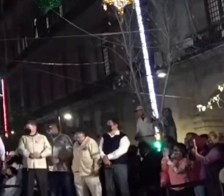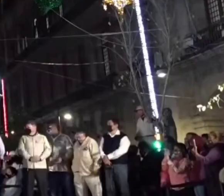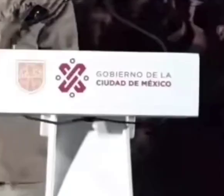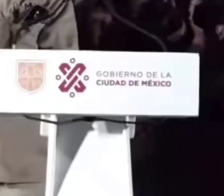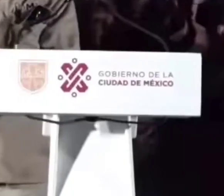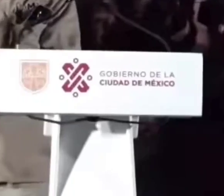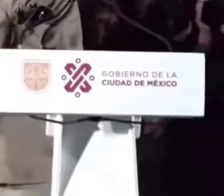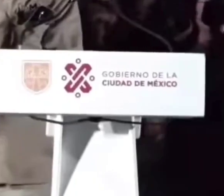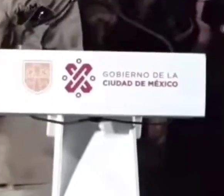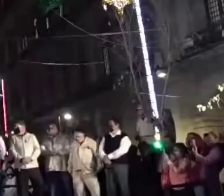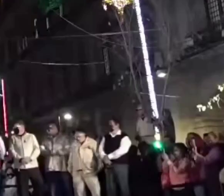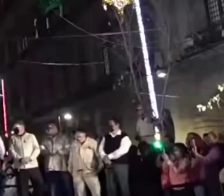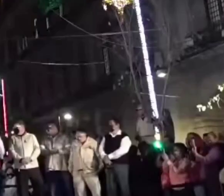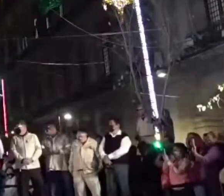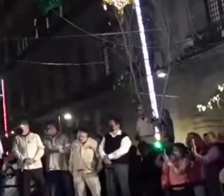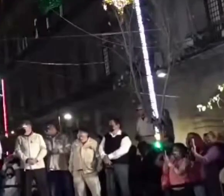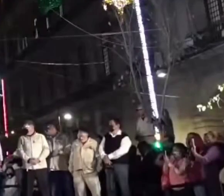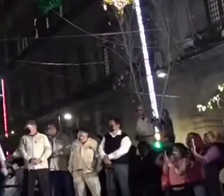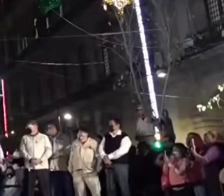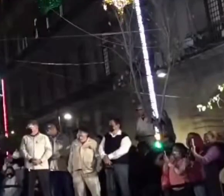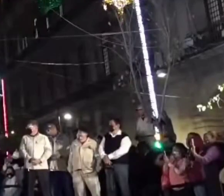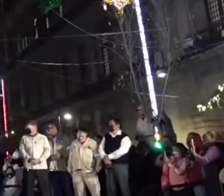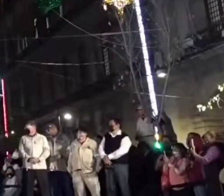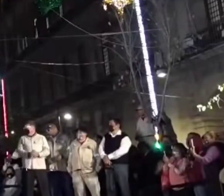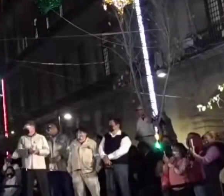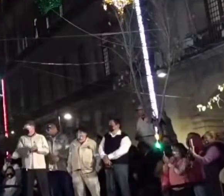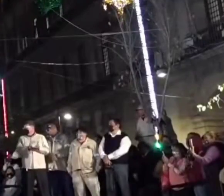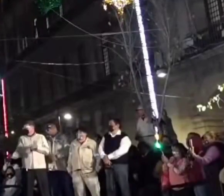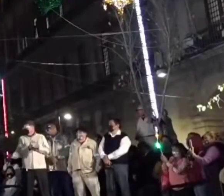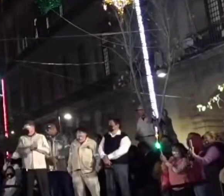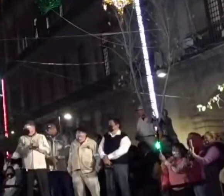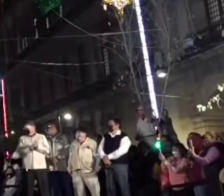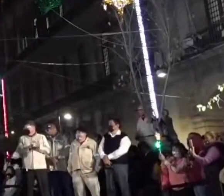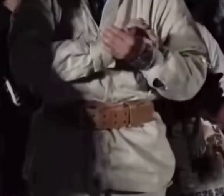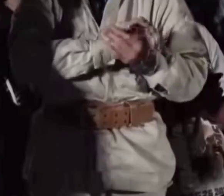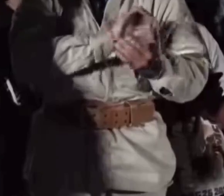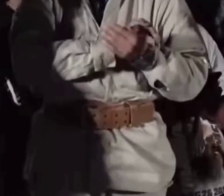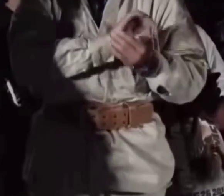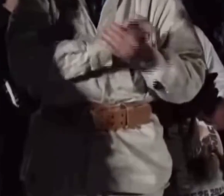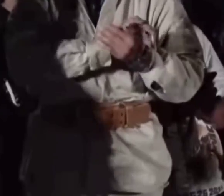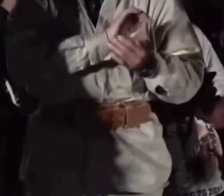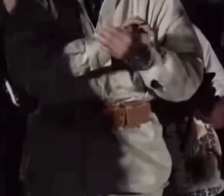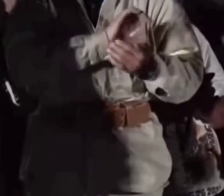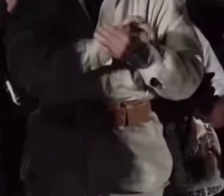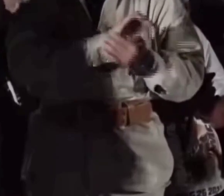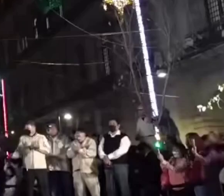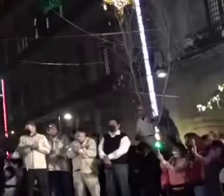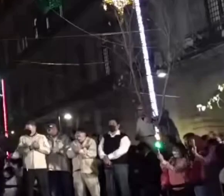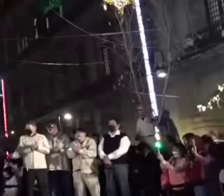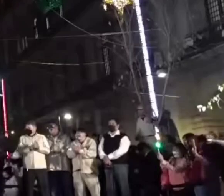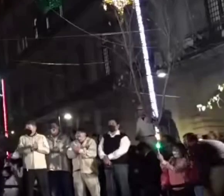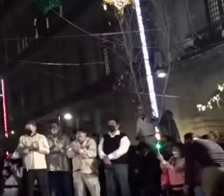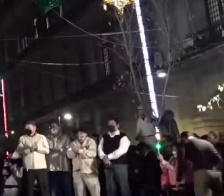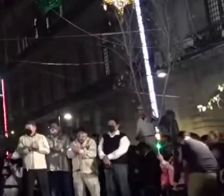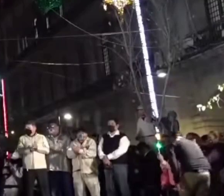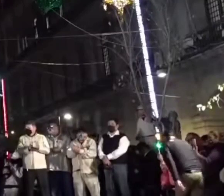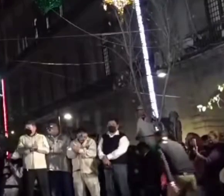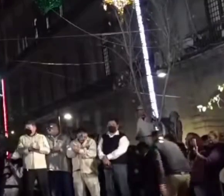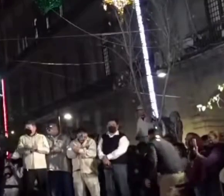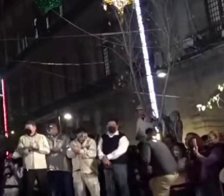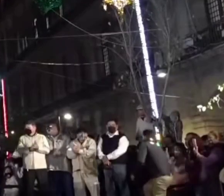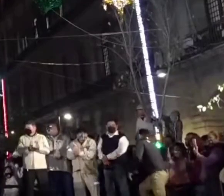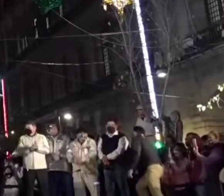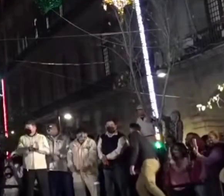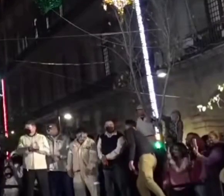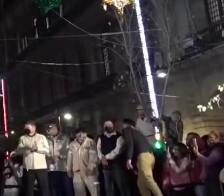directora general de Servicios Urbanos y Sustentabilidad, arquitecta Tania Carro Toledo, así como también, presidiendo este